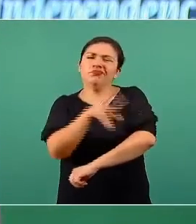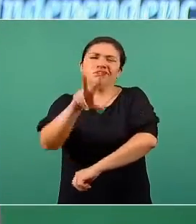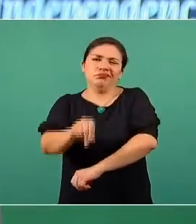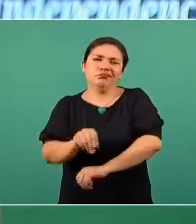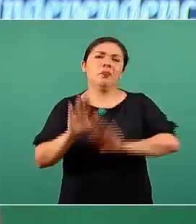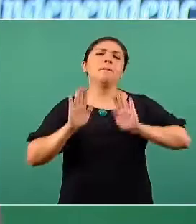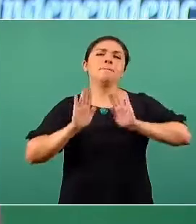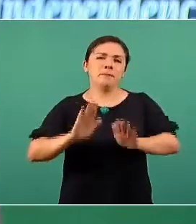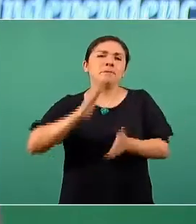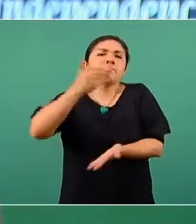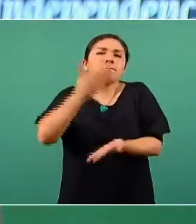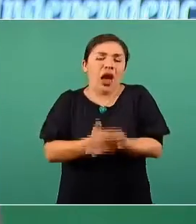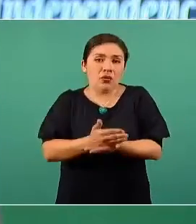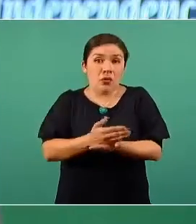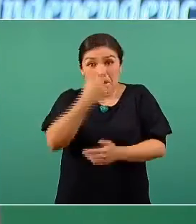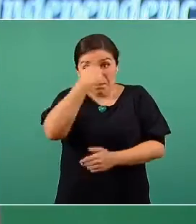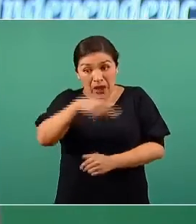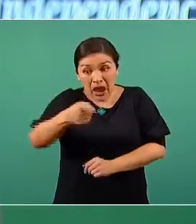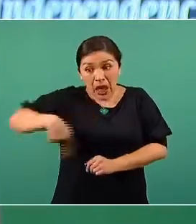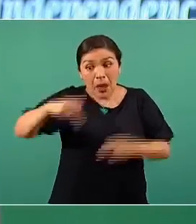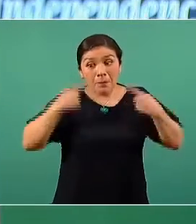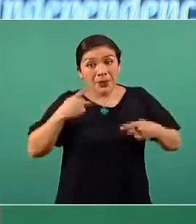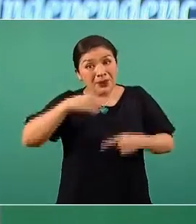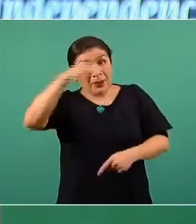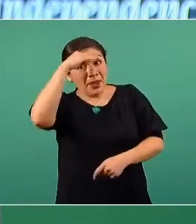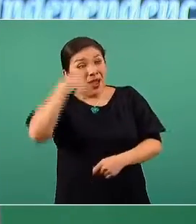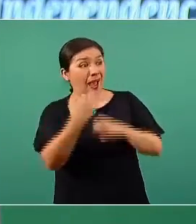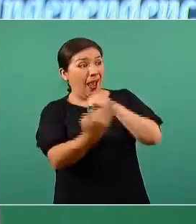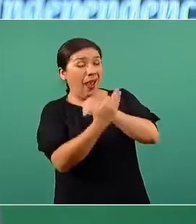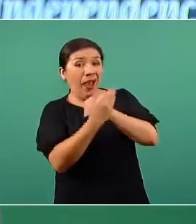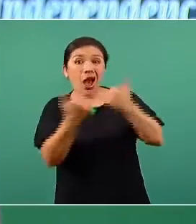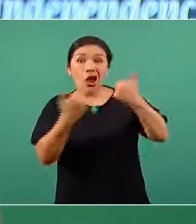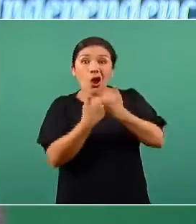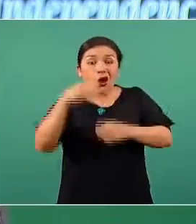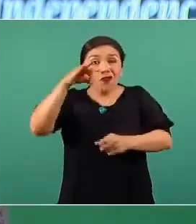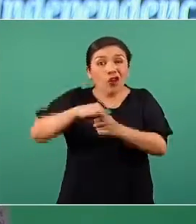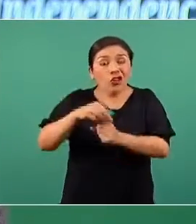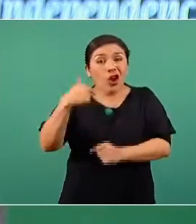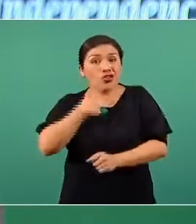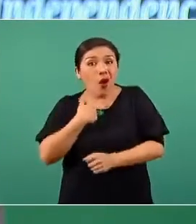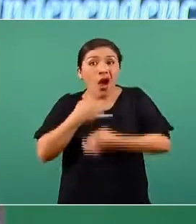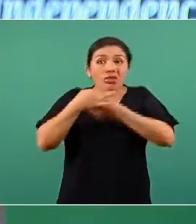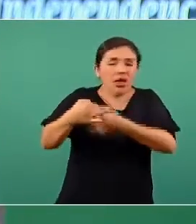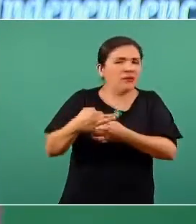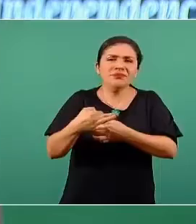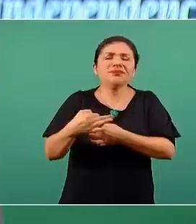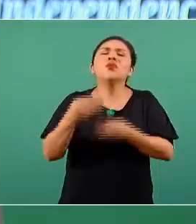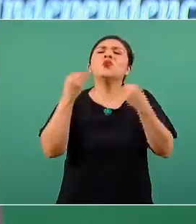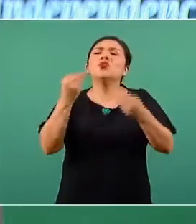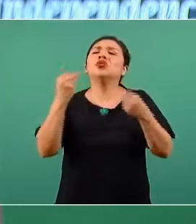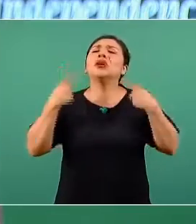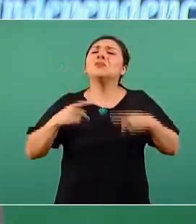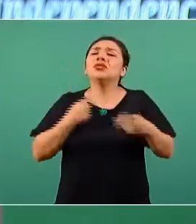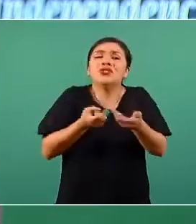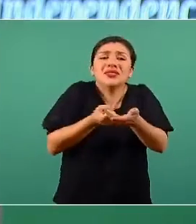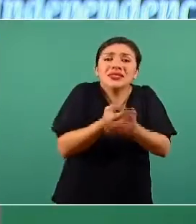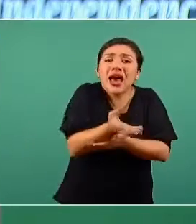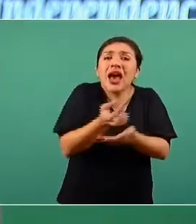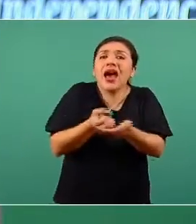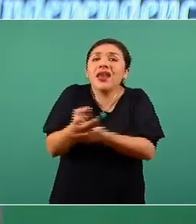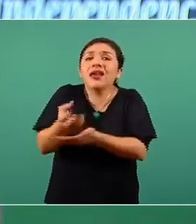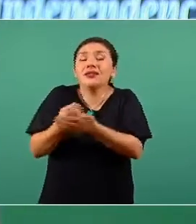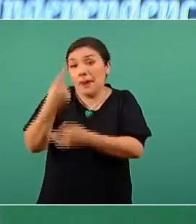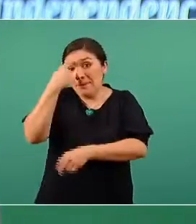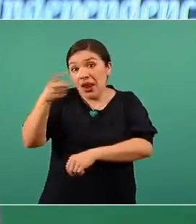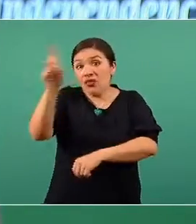pueda alterar las preferencias electorales, sino porque va a haber mucho movimiento de personas ya de por